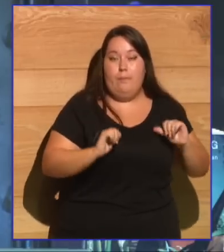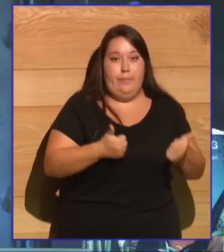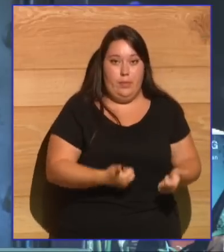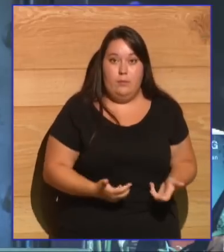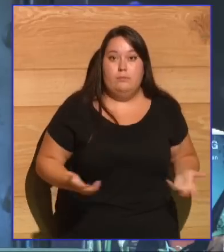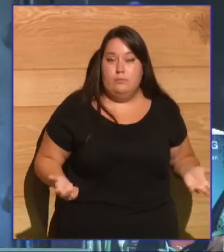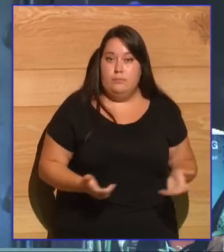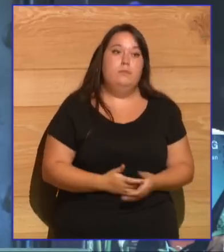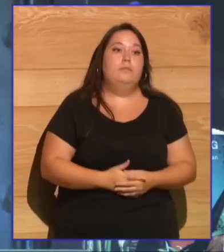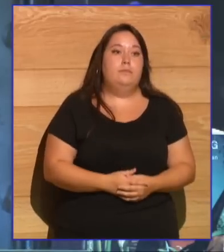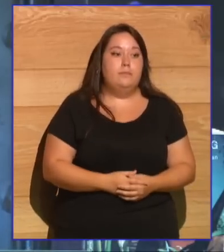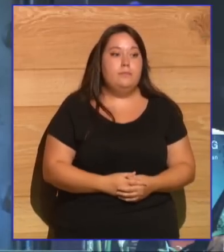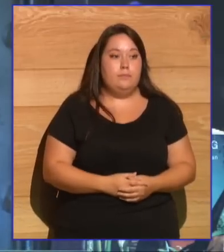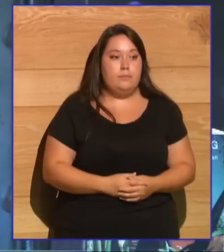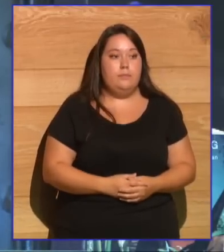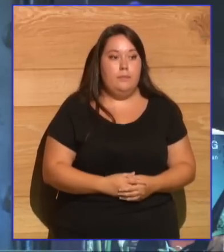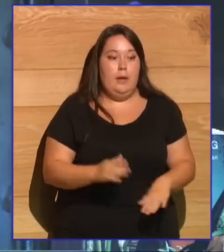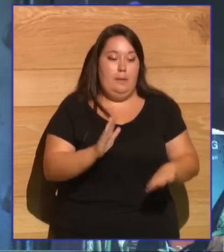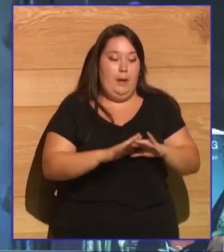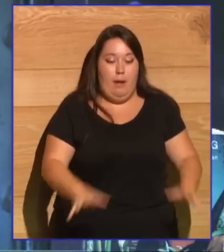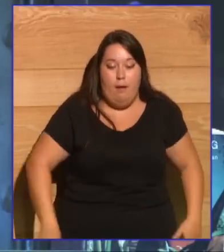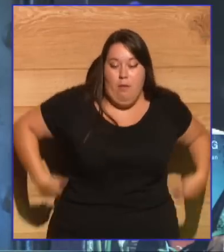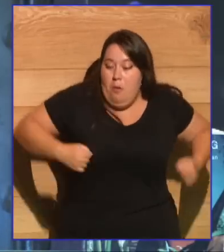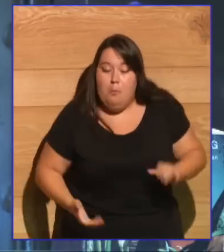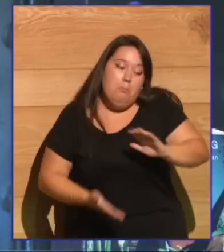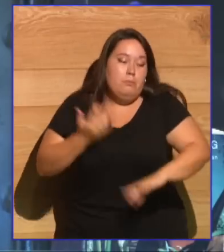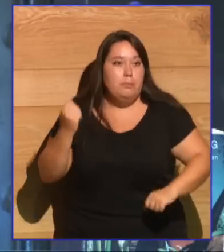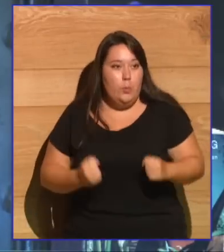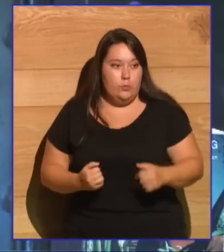prácticamente remangándose la túnica para poder desaparecer